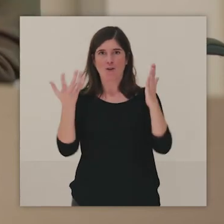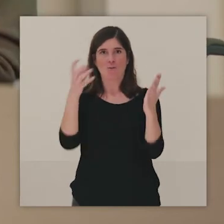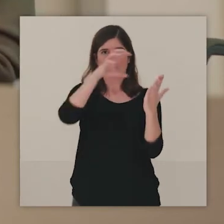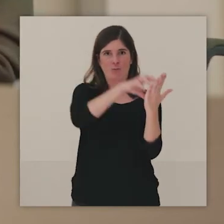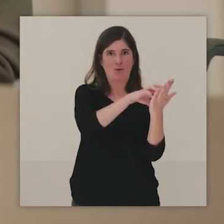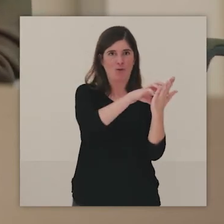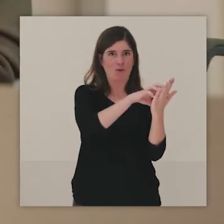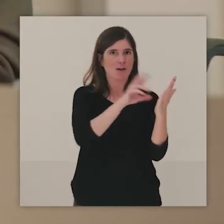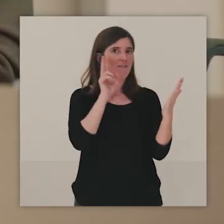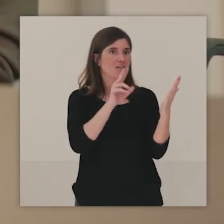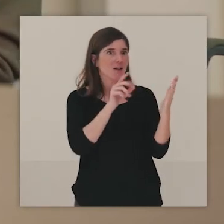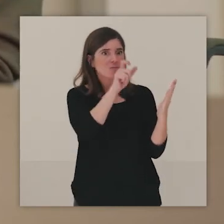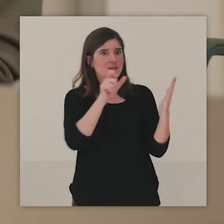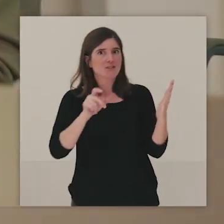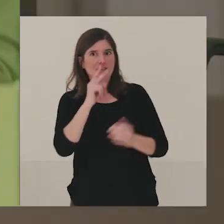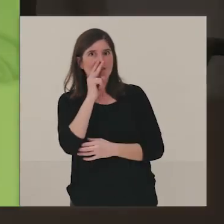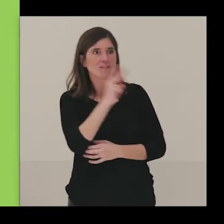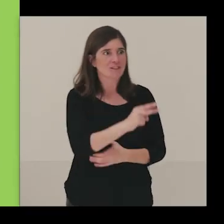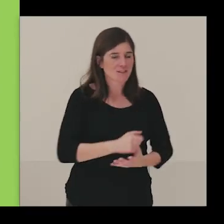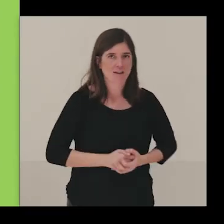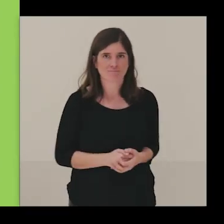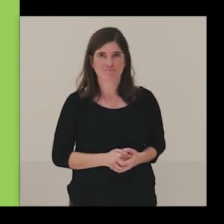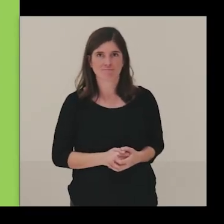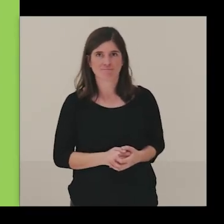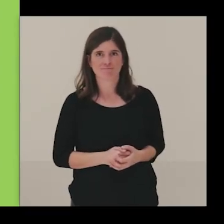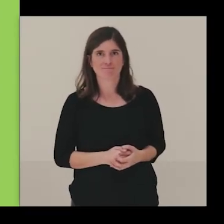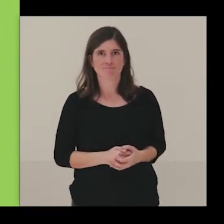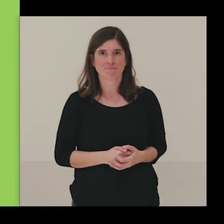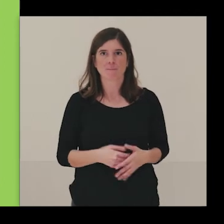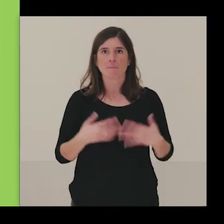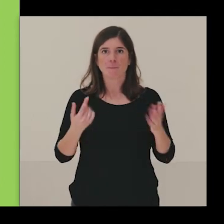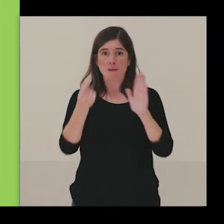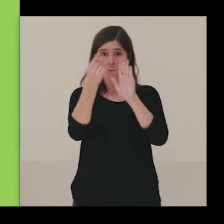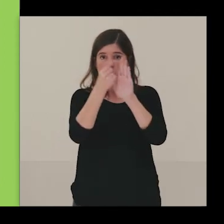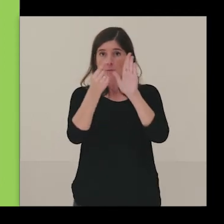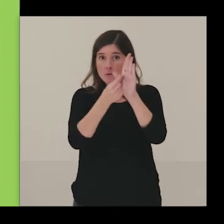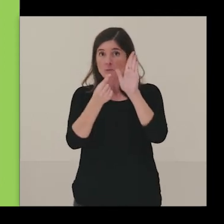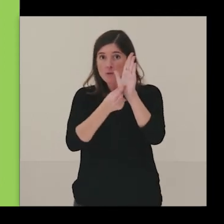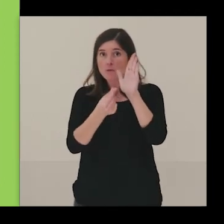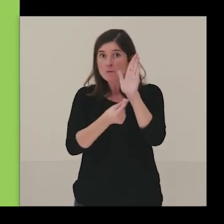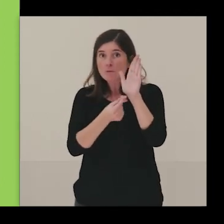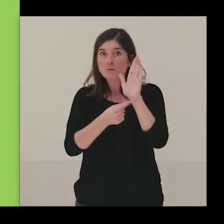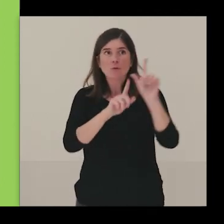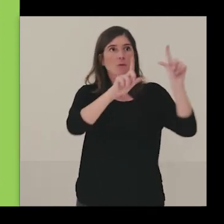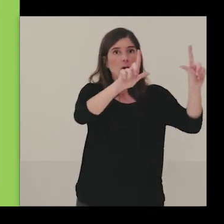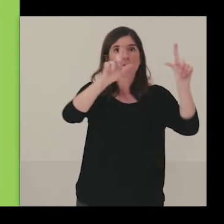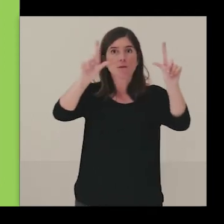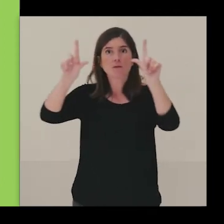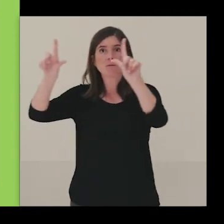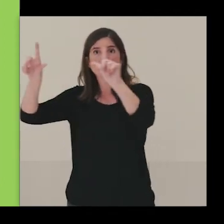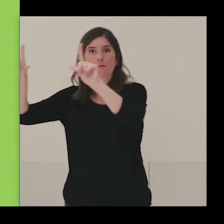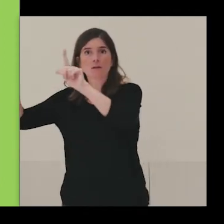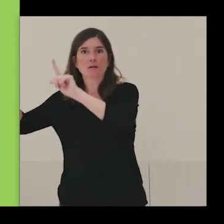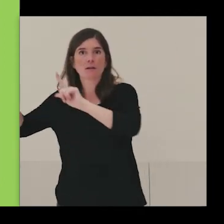lo ortopédico, como decía anteriormente. Con un índice en donde desglosamos cada uno de los cuadros y nos